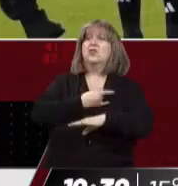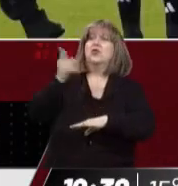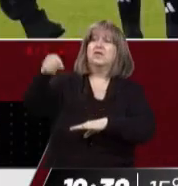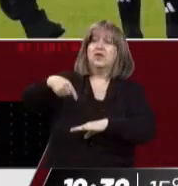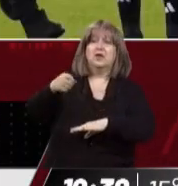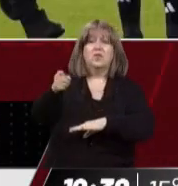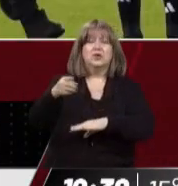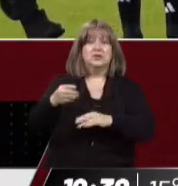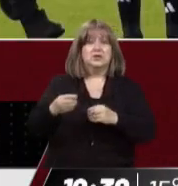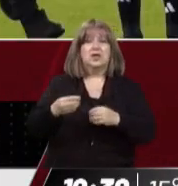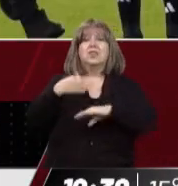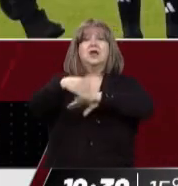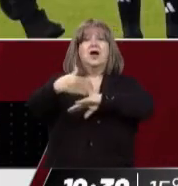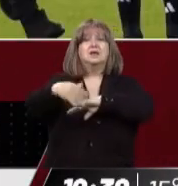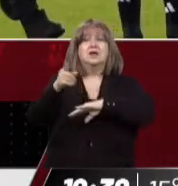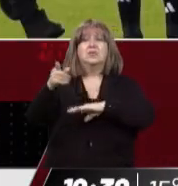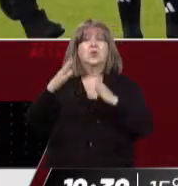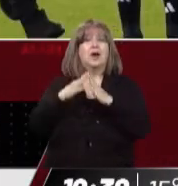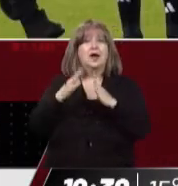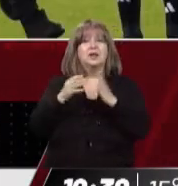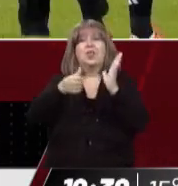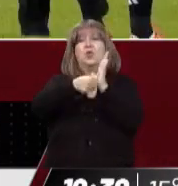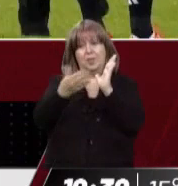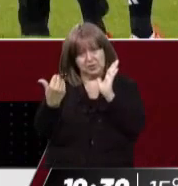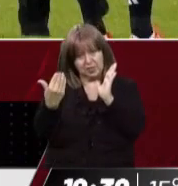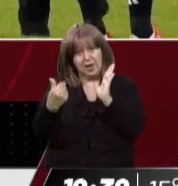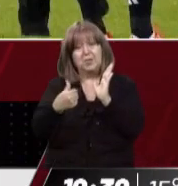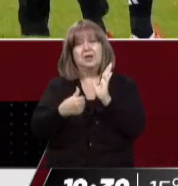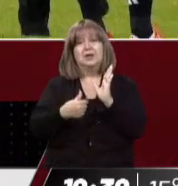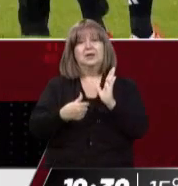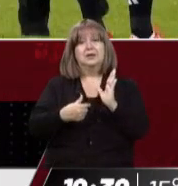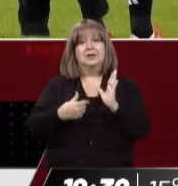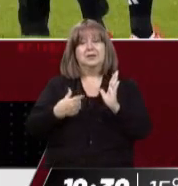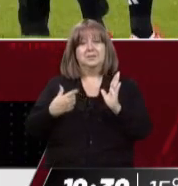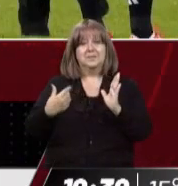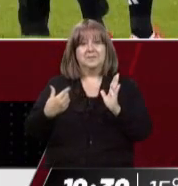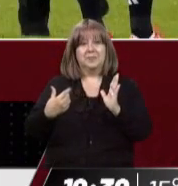que, bueno, mi dirección, mi documento.